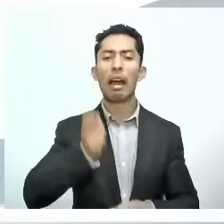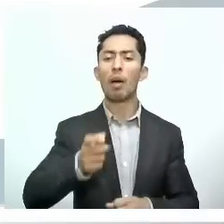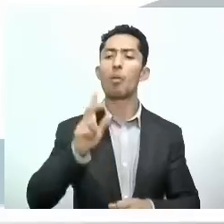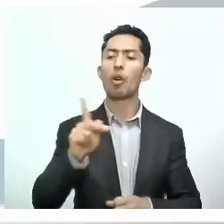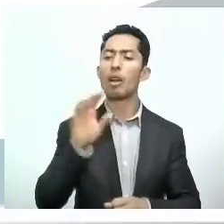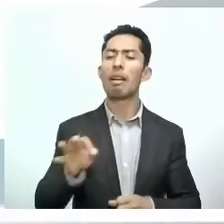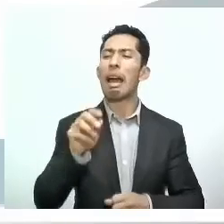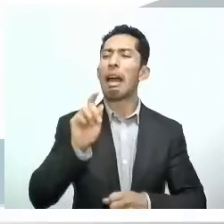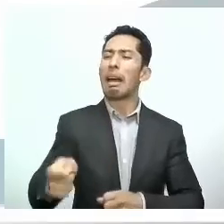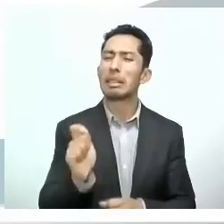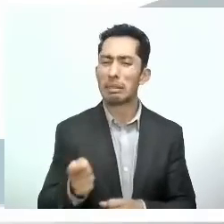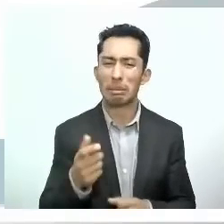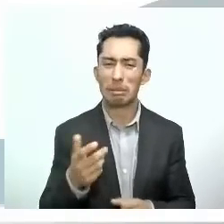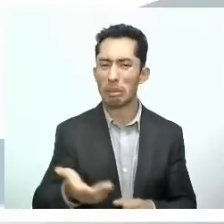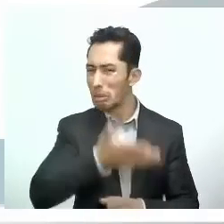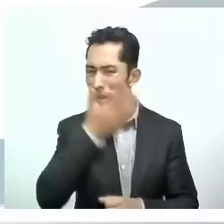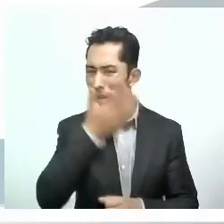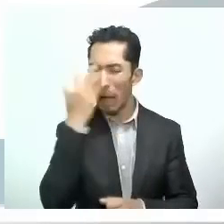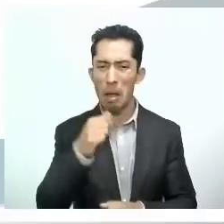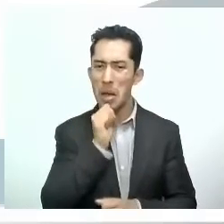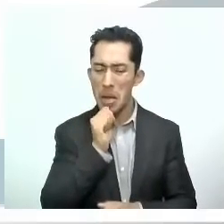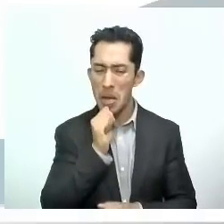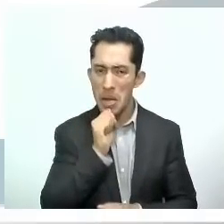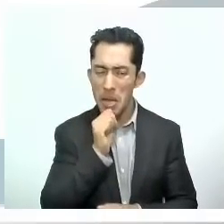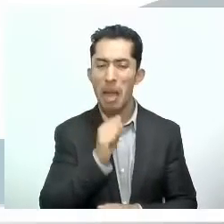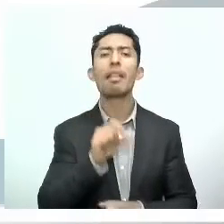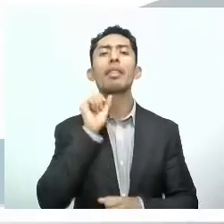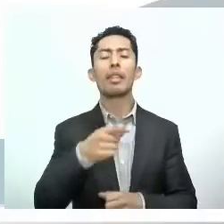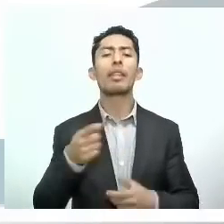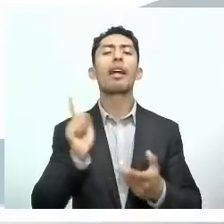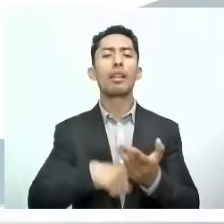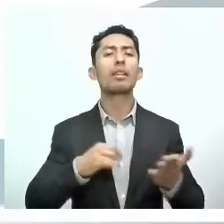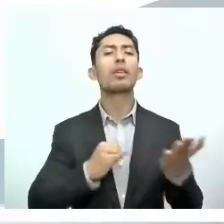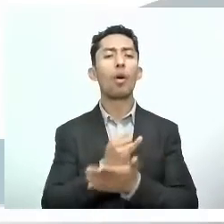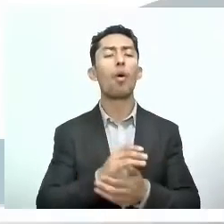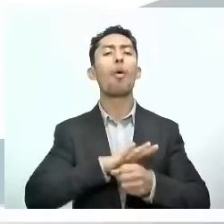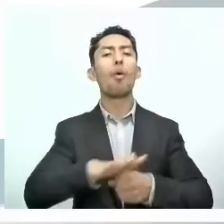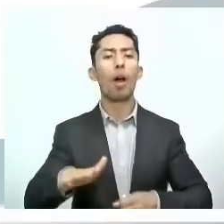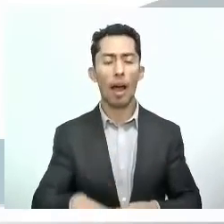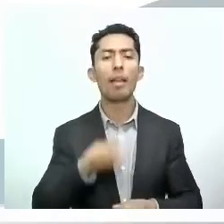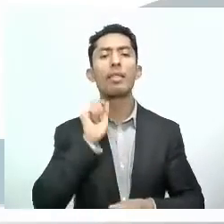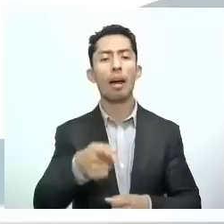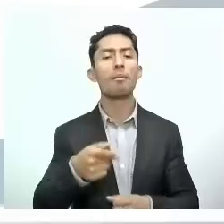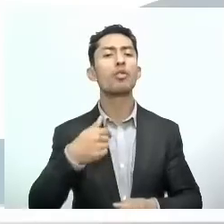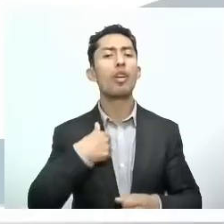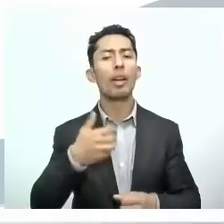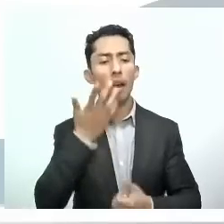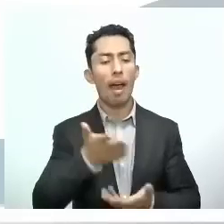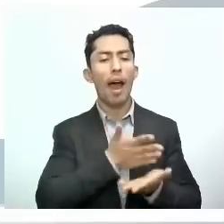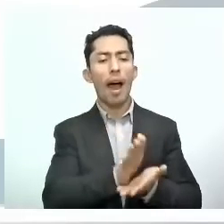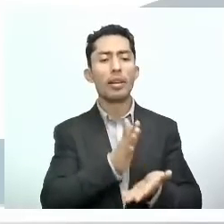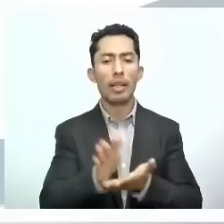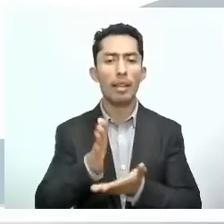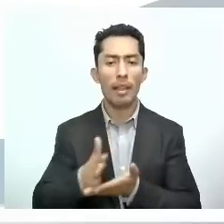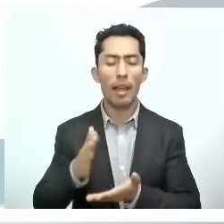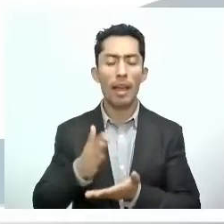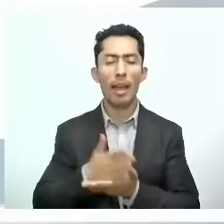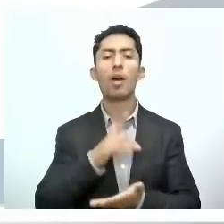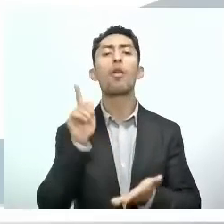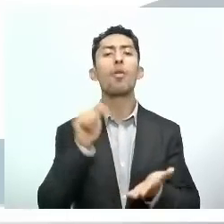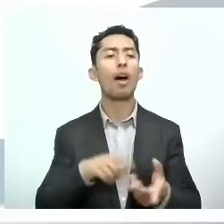no saben qué es lo que ahí se resuelve, que no saben incluso cómo acceder, ni geográficamente en dónde